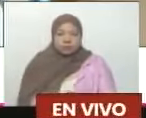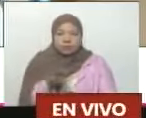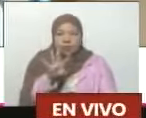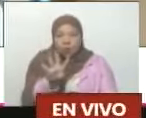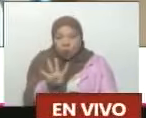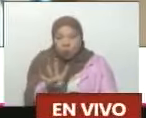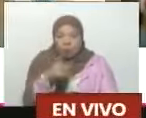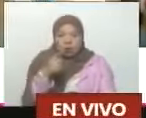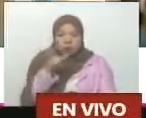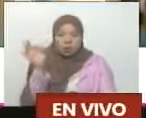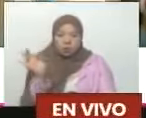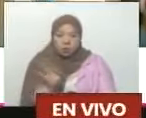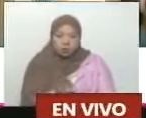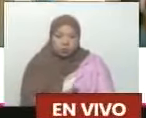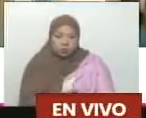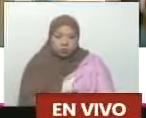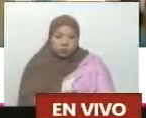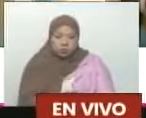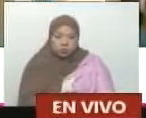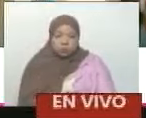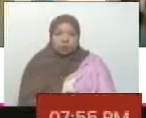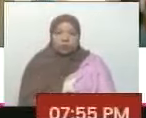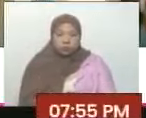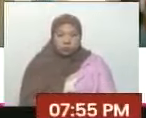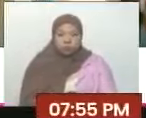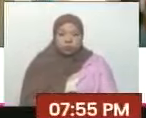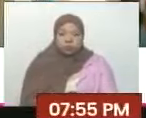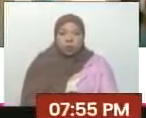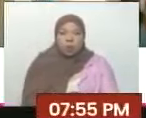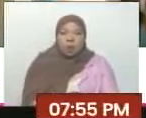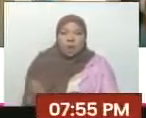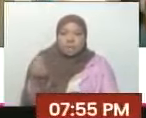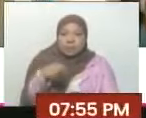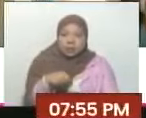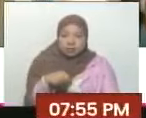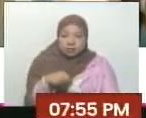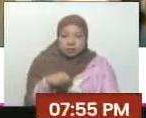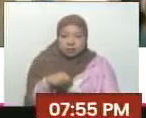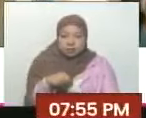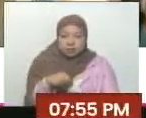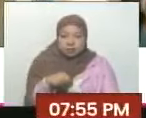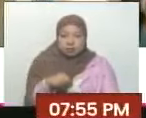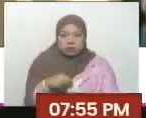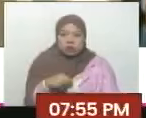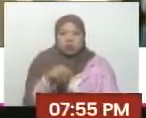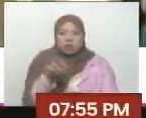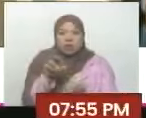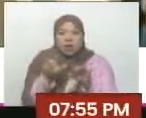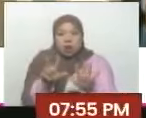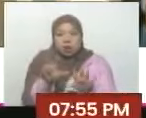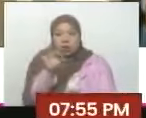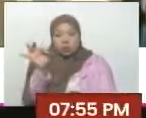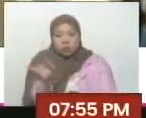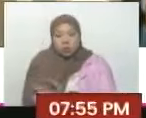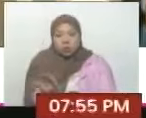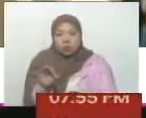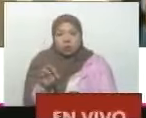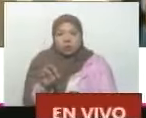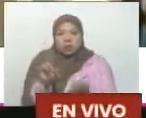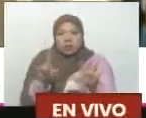4% y... Exacto. Y esto lo dijo... ¿Va a ser superior? Así es. Al 8%. Ya en el primer